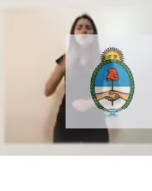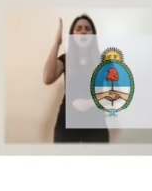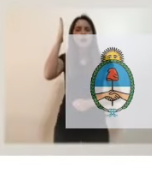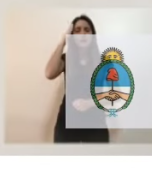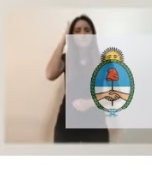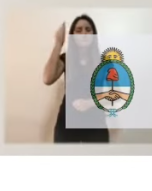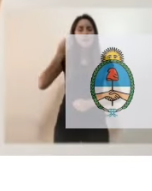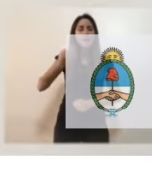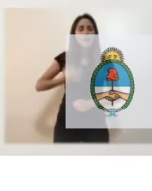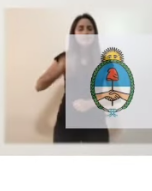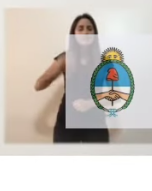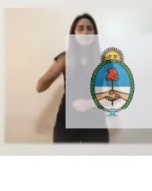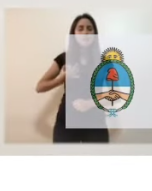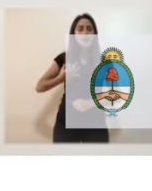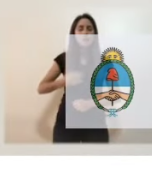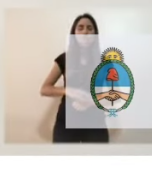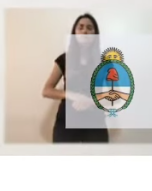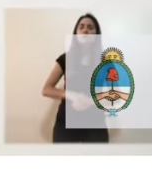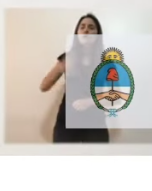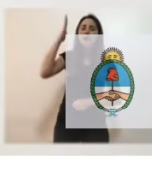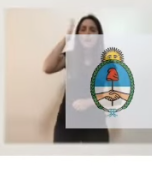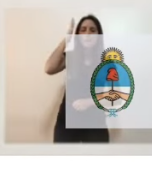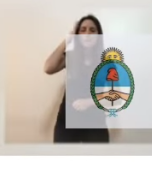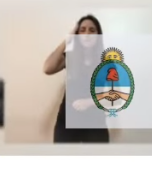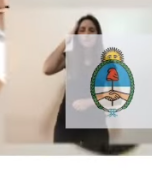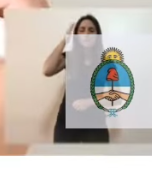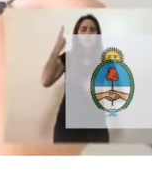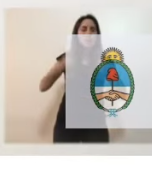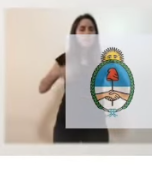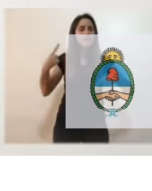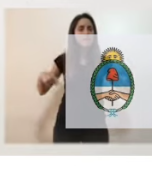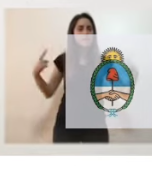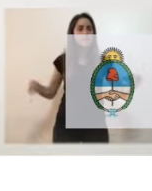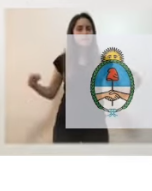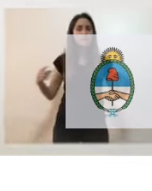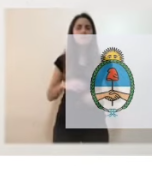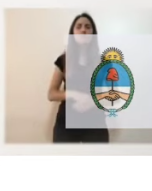Ni capacidades especiales, ni capacidades diferentes.